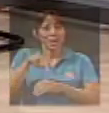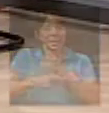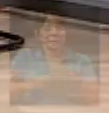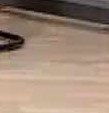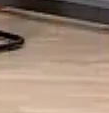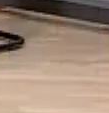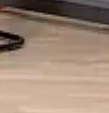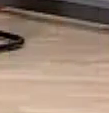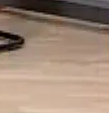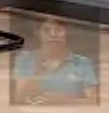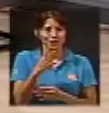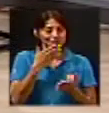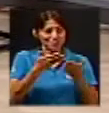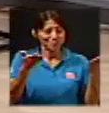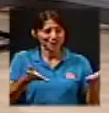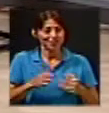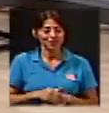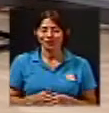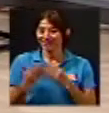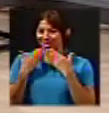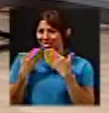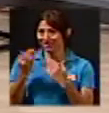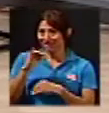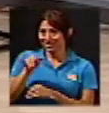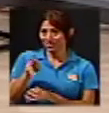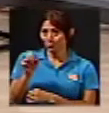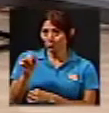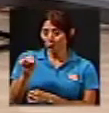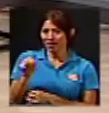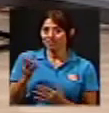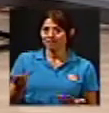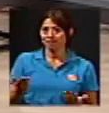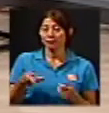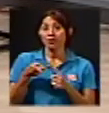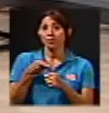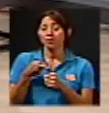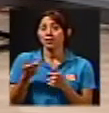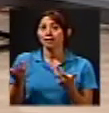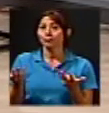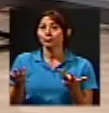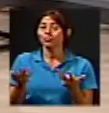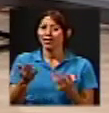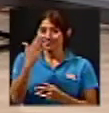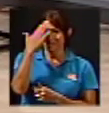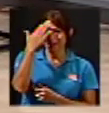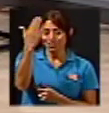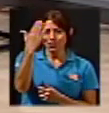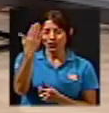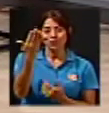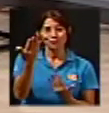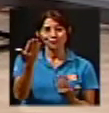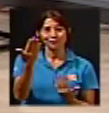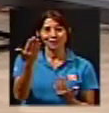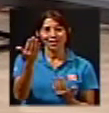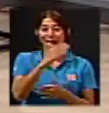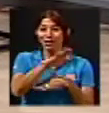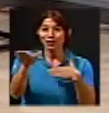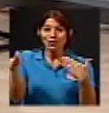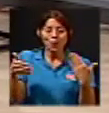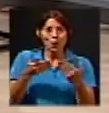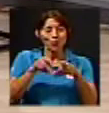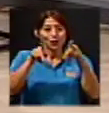2014. Bueno, bienvenido. Muchas gracias don Juan, y en primer lugar un saludo afectuoso a todos